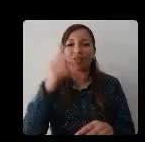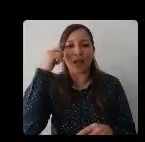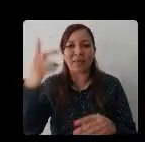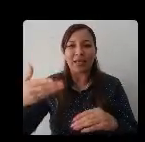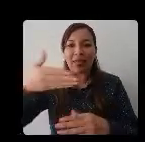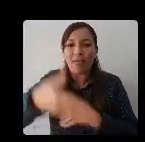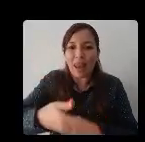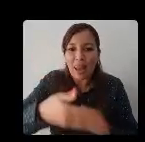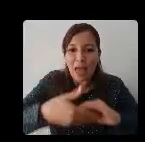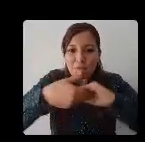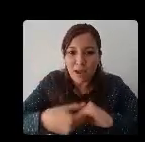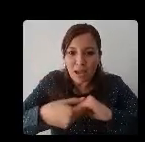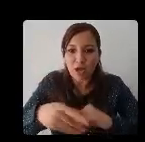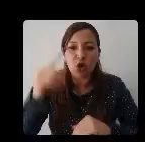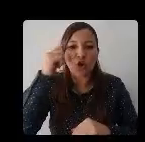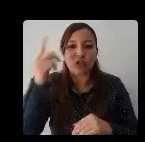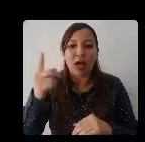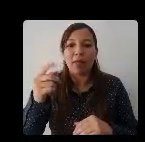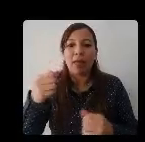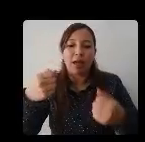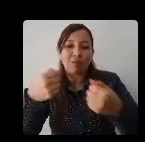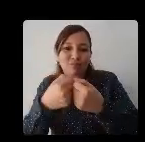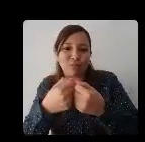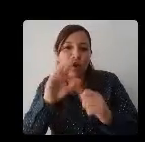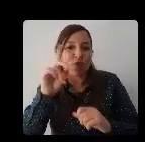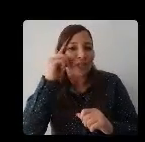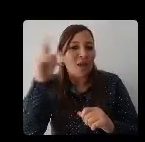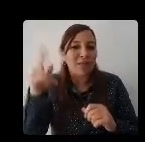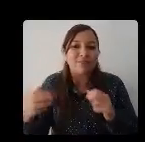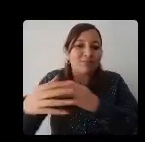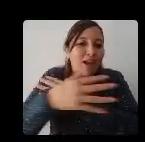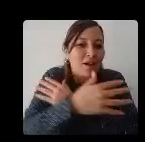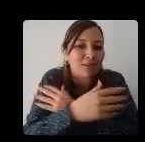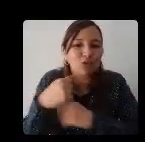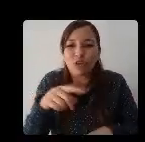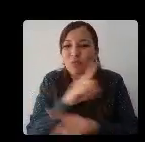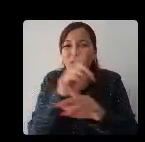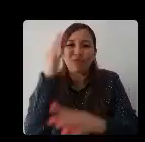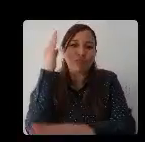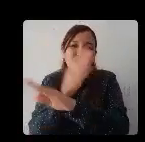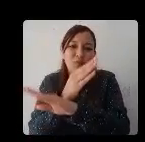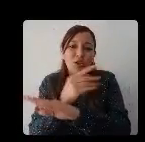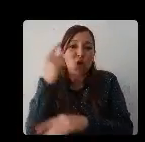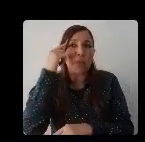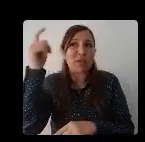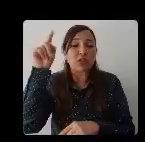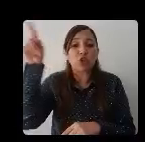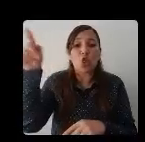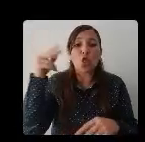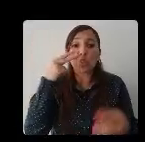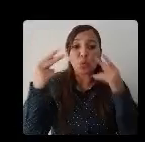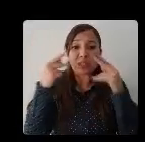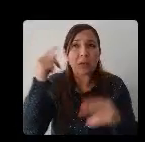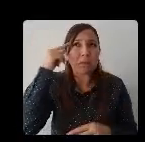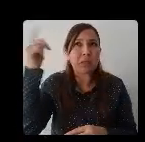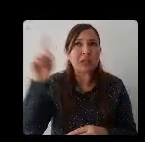pero no se podía, ¿no? Así también sentirán ellos hacia nosotros. Entonces, esas cosas, sí estamos,